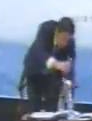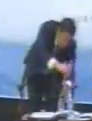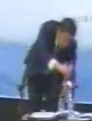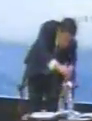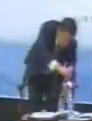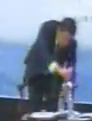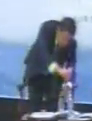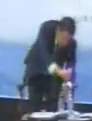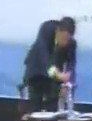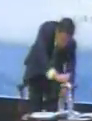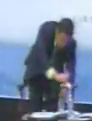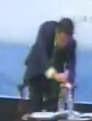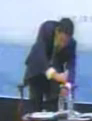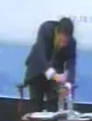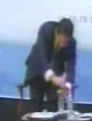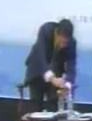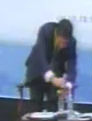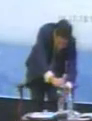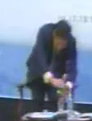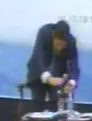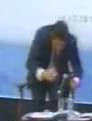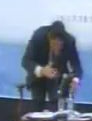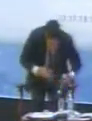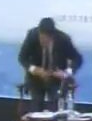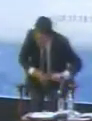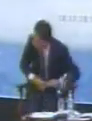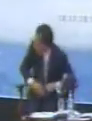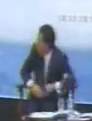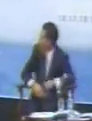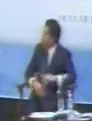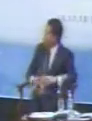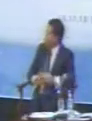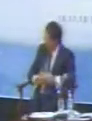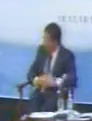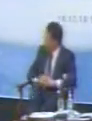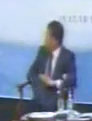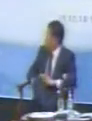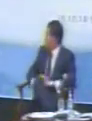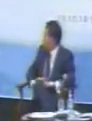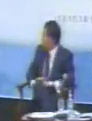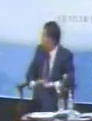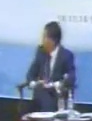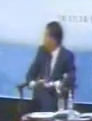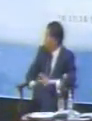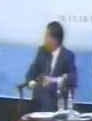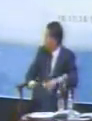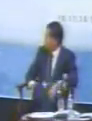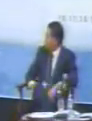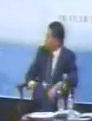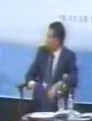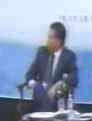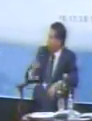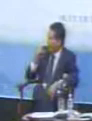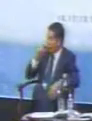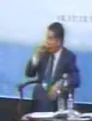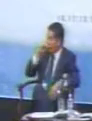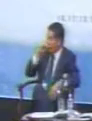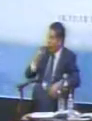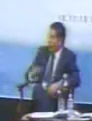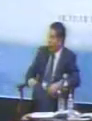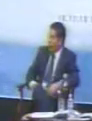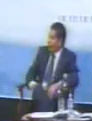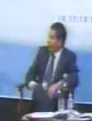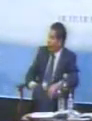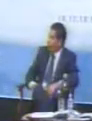Buenas tardes, senador Salazar Solorio, muchas gracias por la invitación. Agradezco muchísimo al Senado